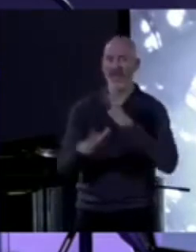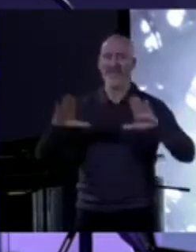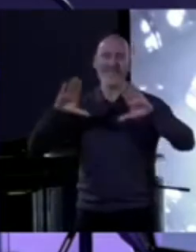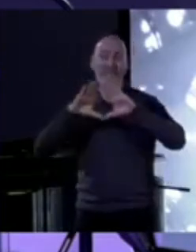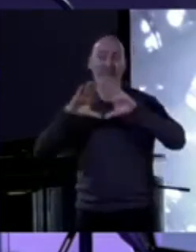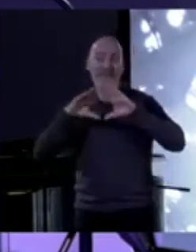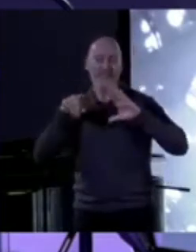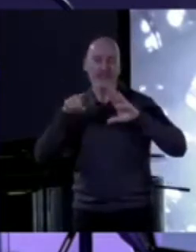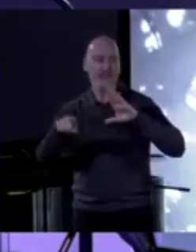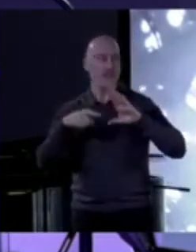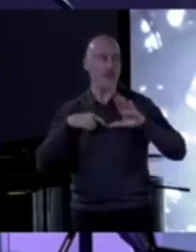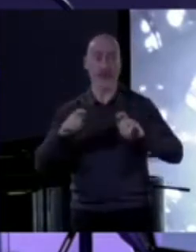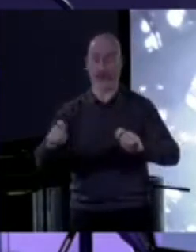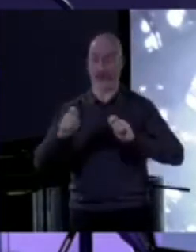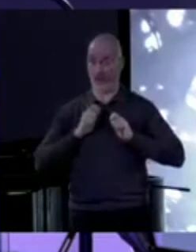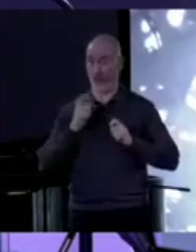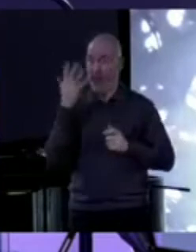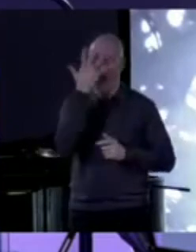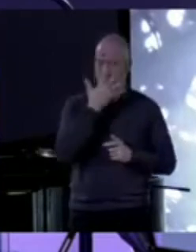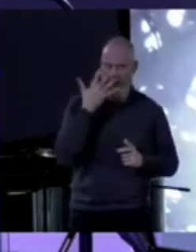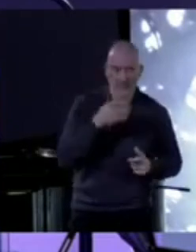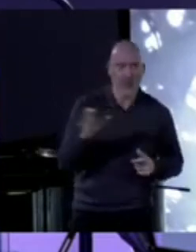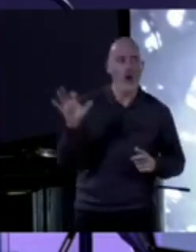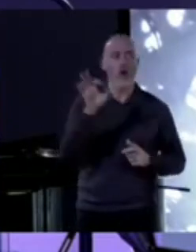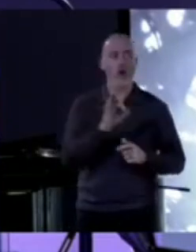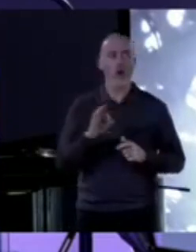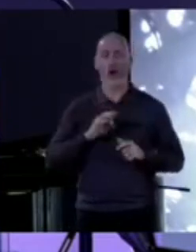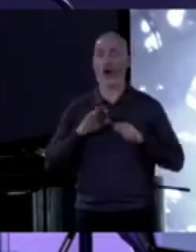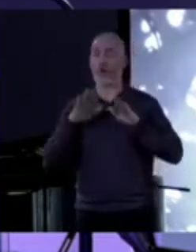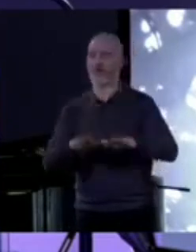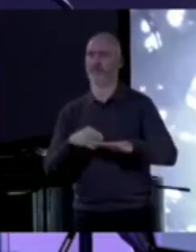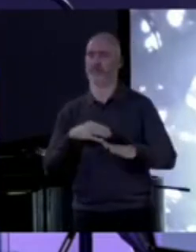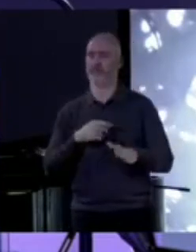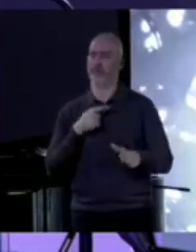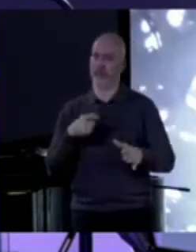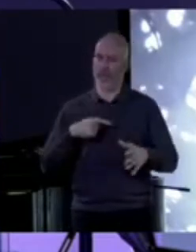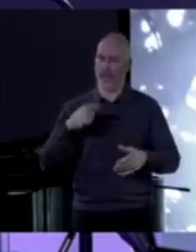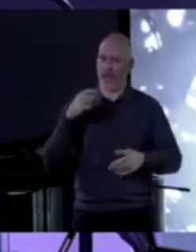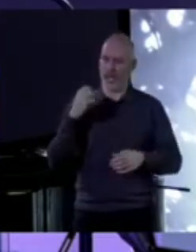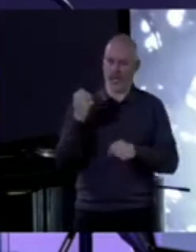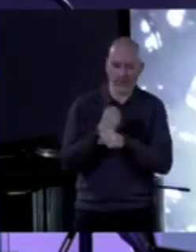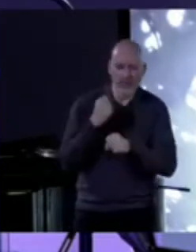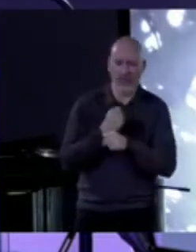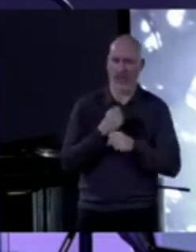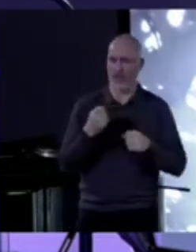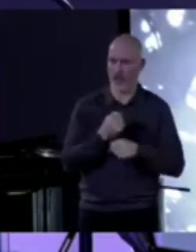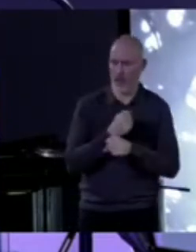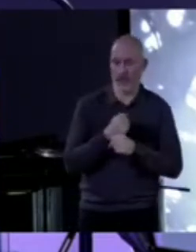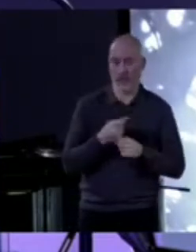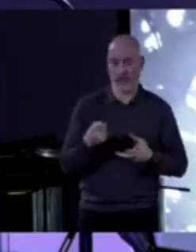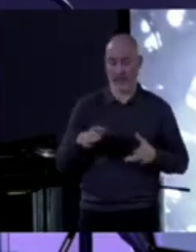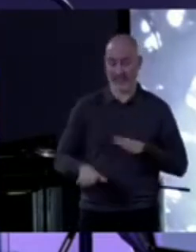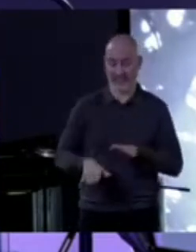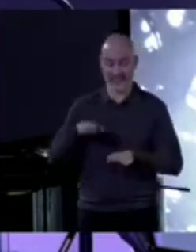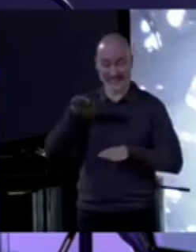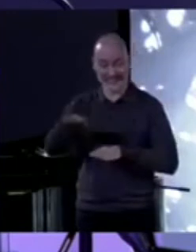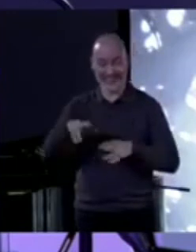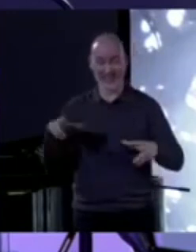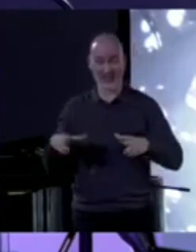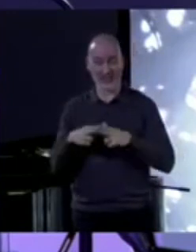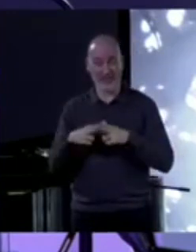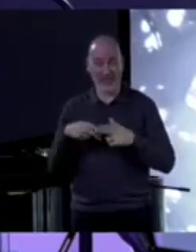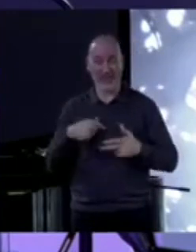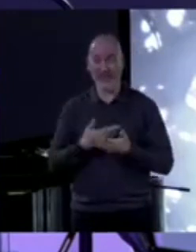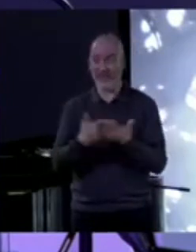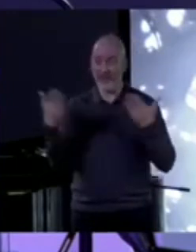el que permite el racismo o el que está a favor de la explotación laboral. Este paso de la sociedad civil catalana para hacer valer sus